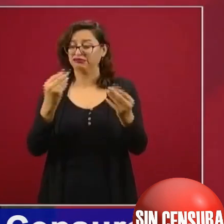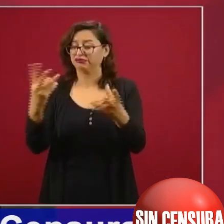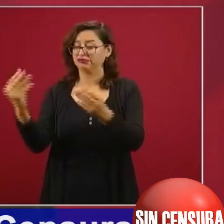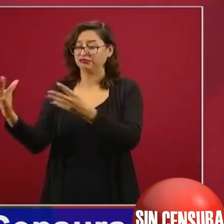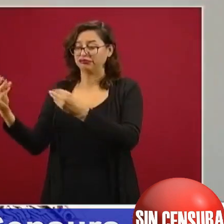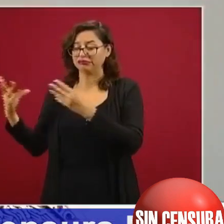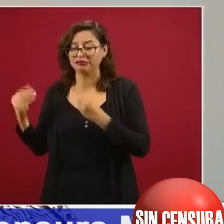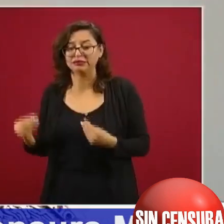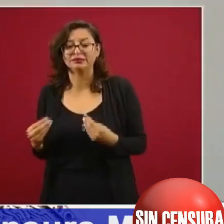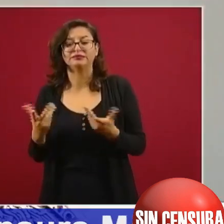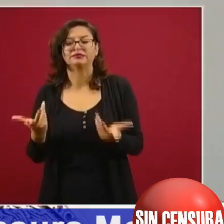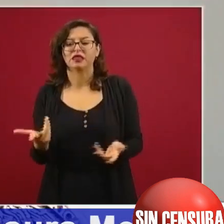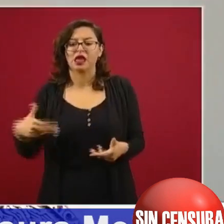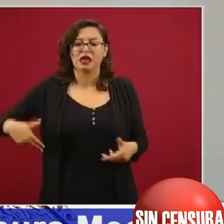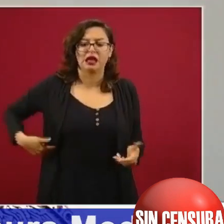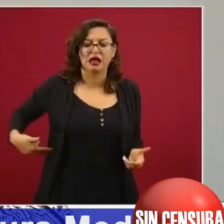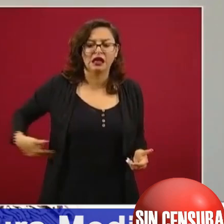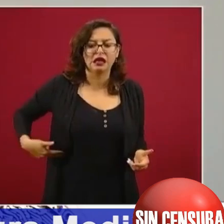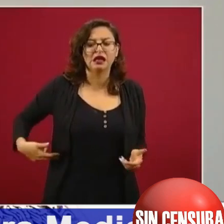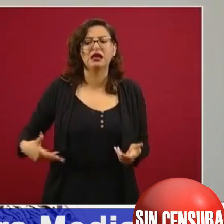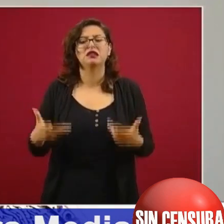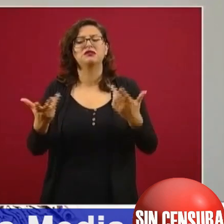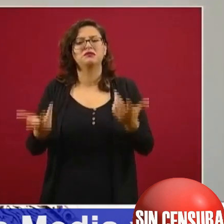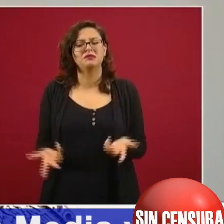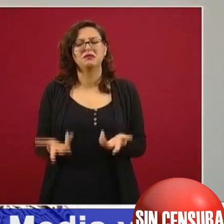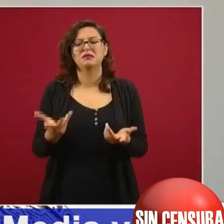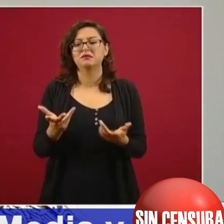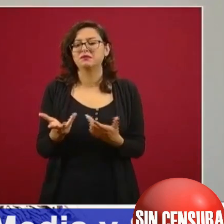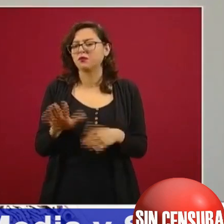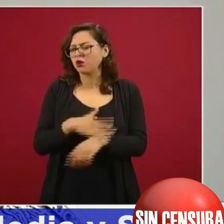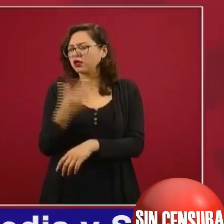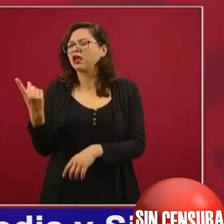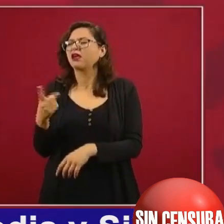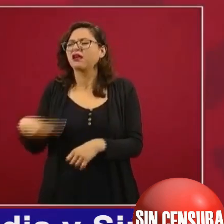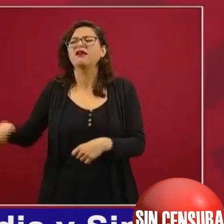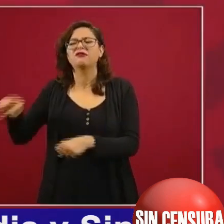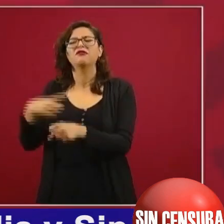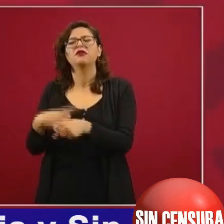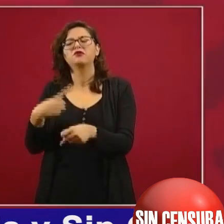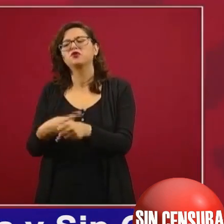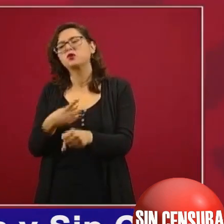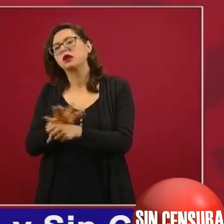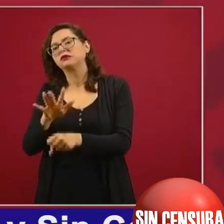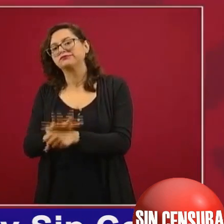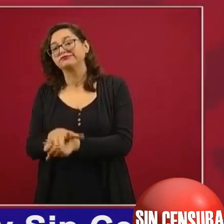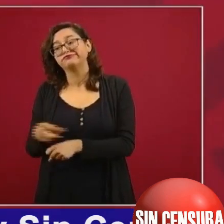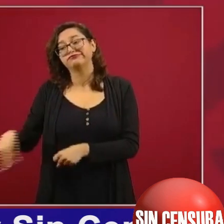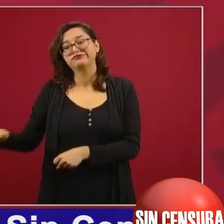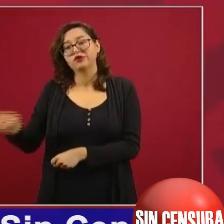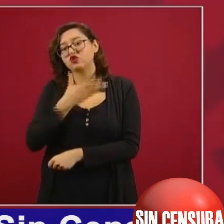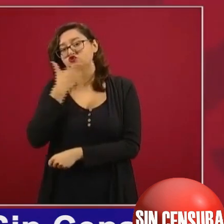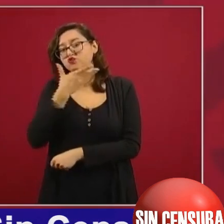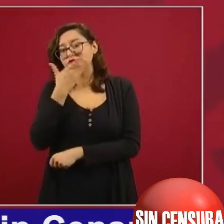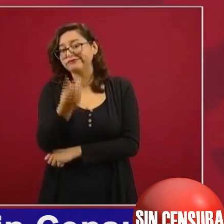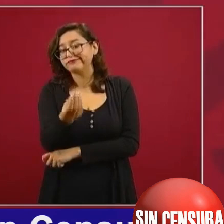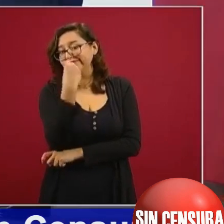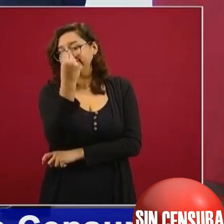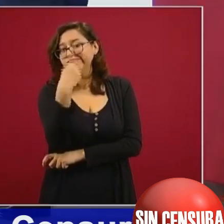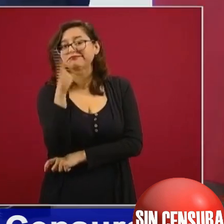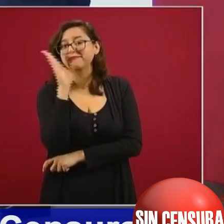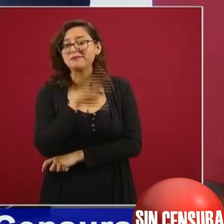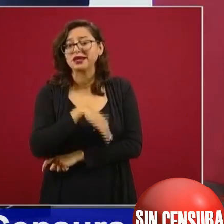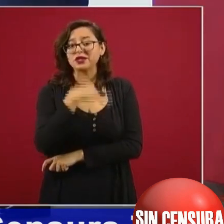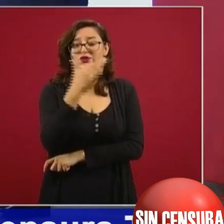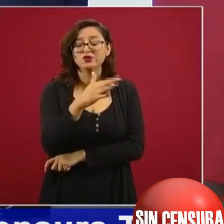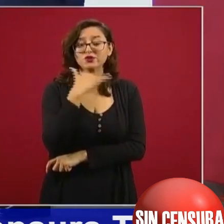cánceres, enfermedad del hígado, en donde la mala nutrición tiene un papel preponderante.